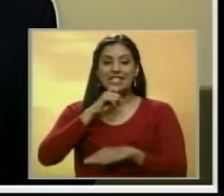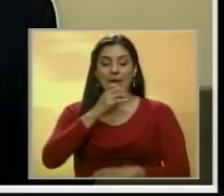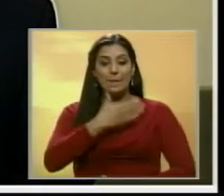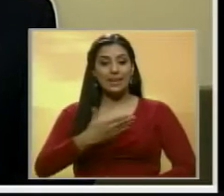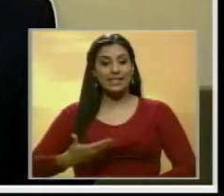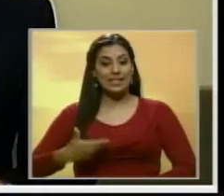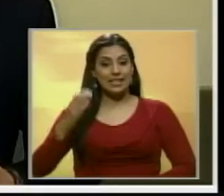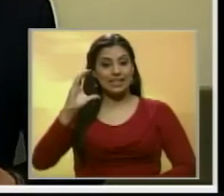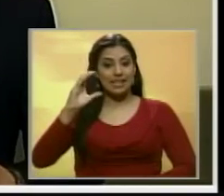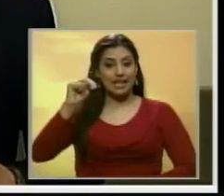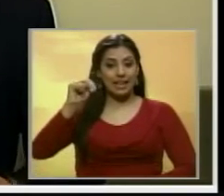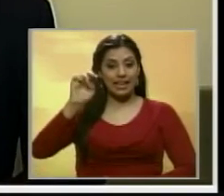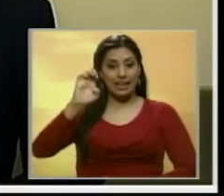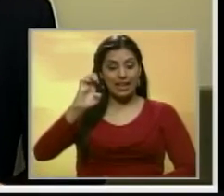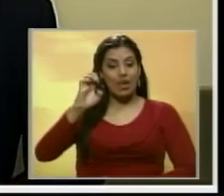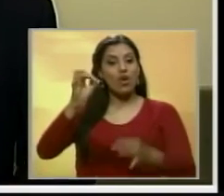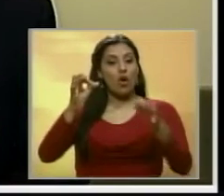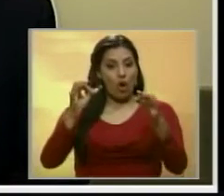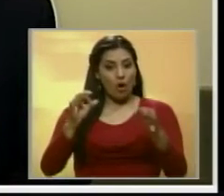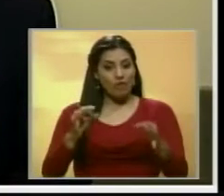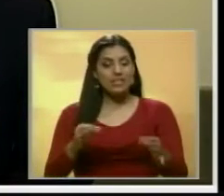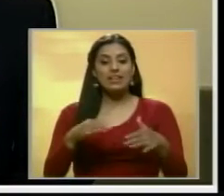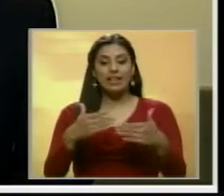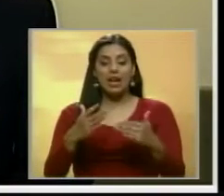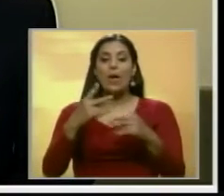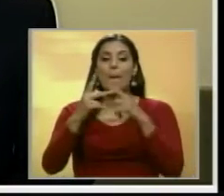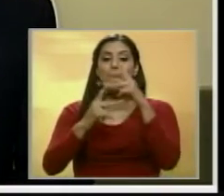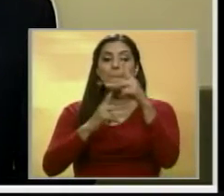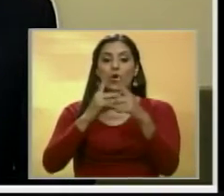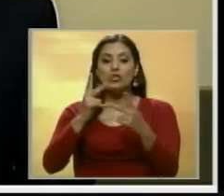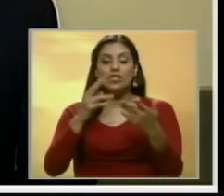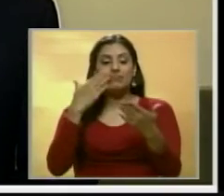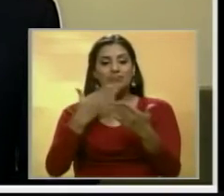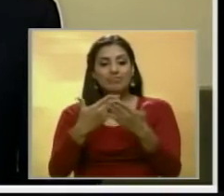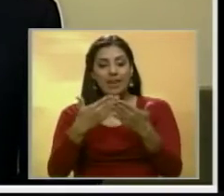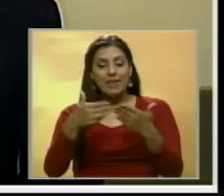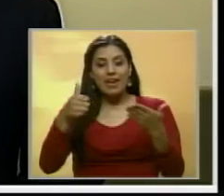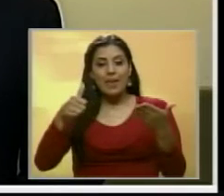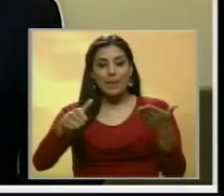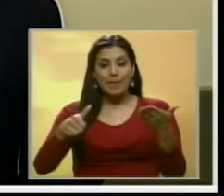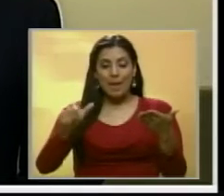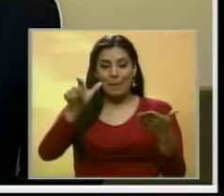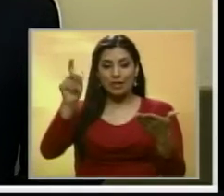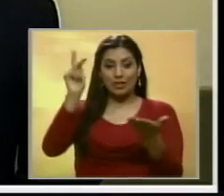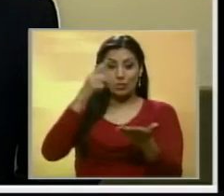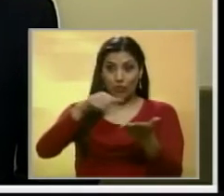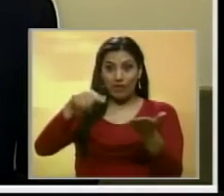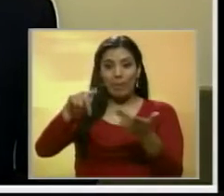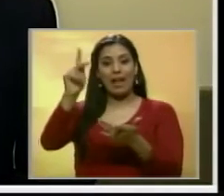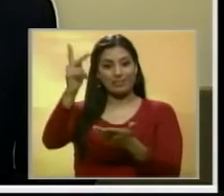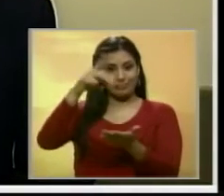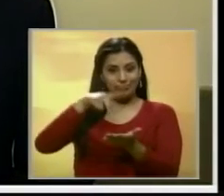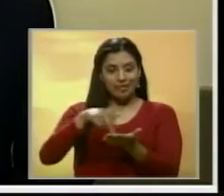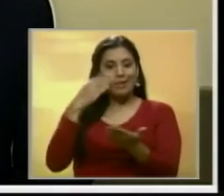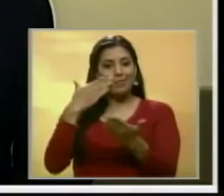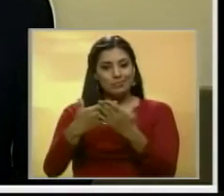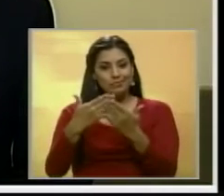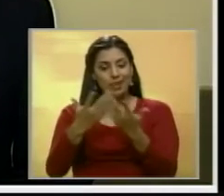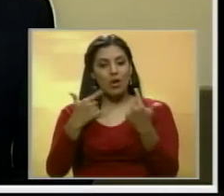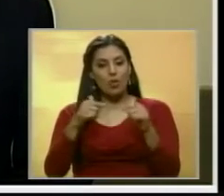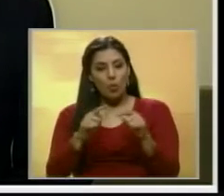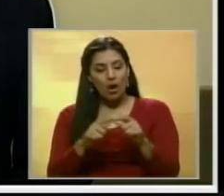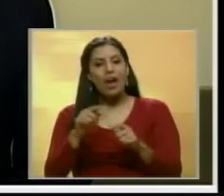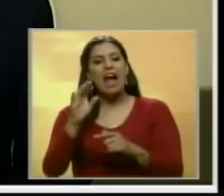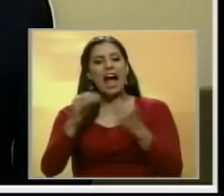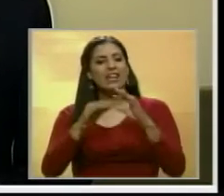CNE, Tibisay Lucena, quien confirmó que el proceso de validación presencial de las firmas para activar el referendo